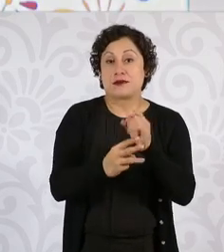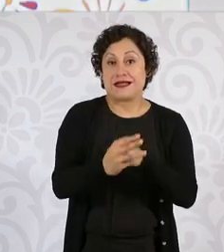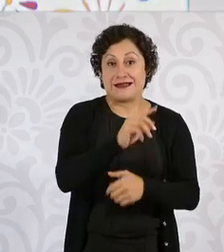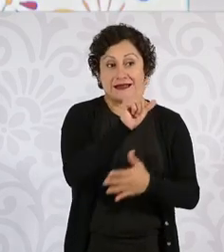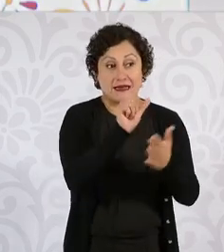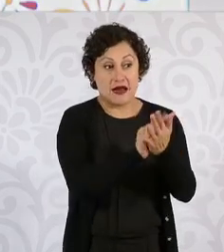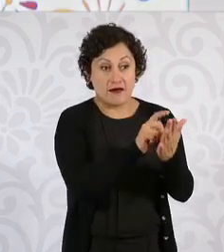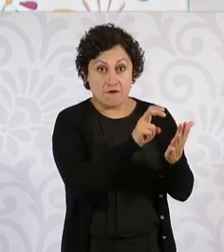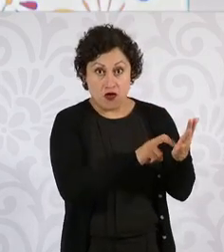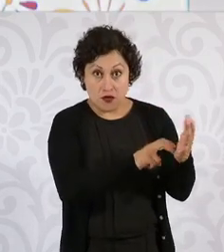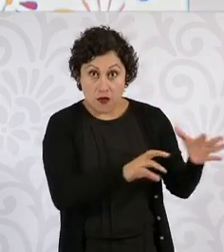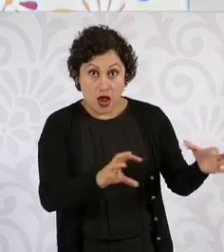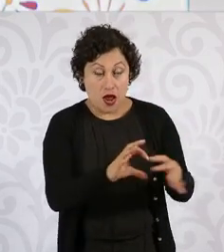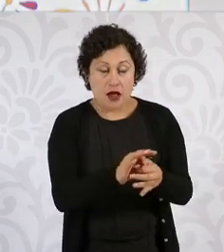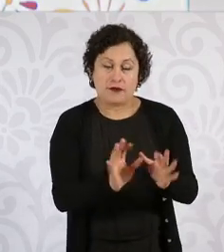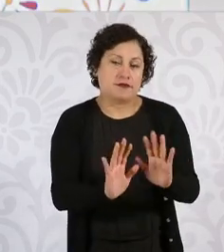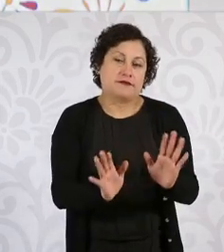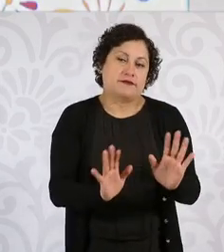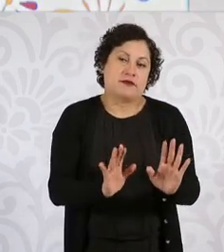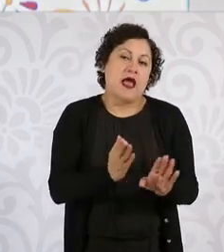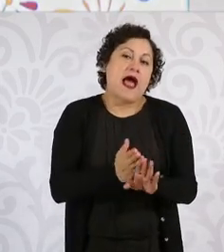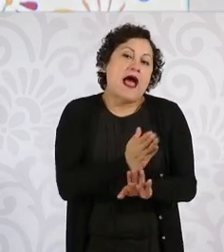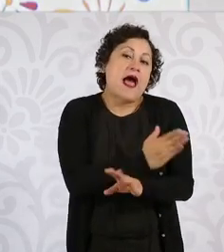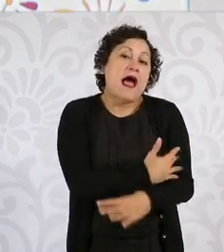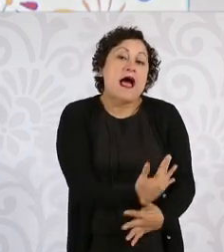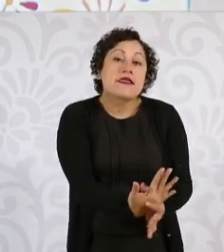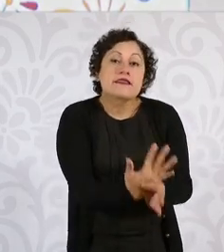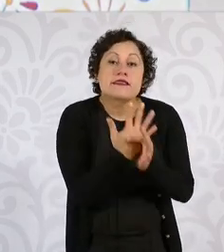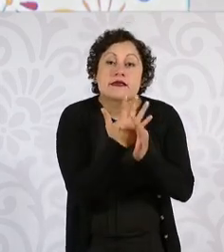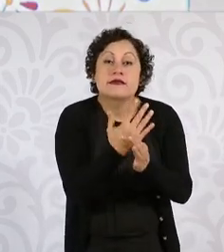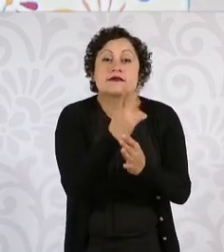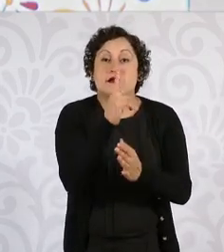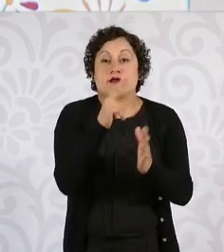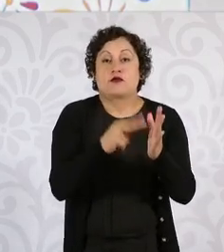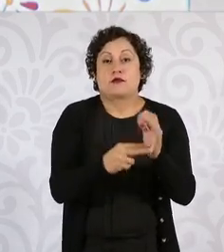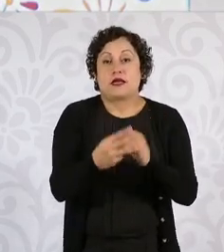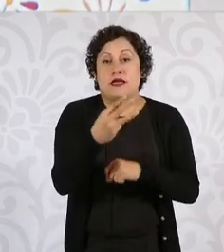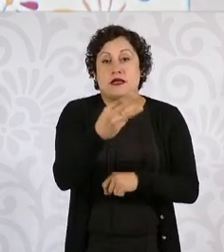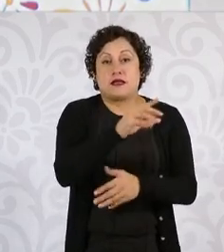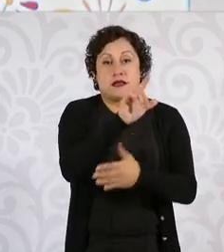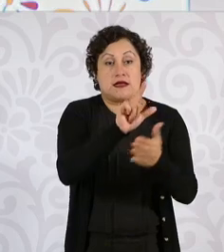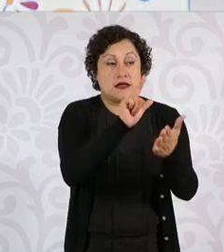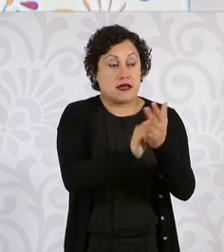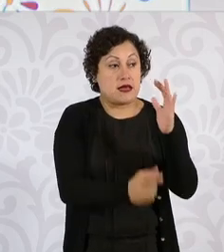dijo que con la reforma del 2013 iban a disminuir los precios, no disminuyeron.